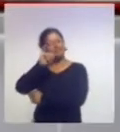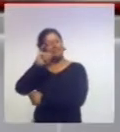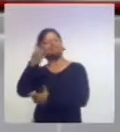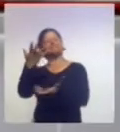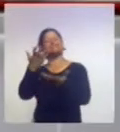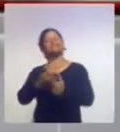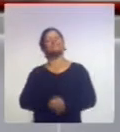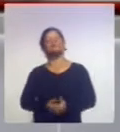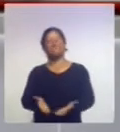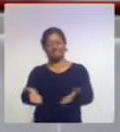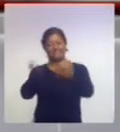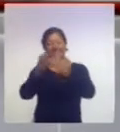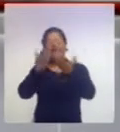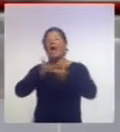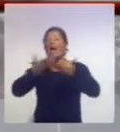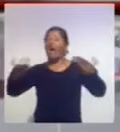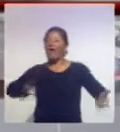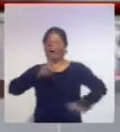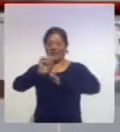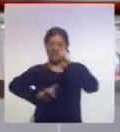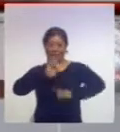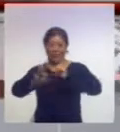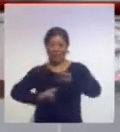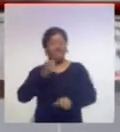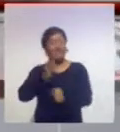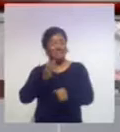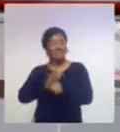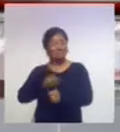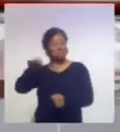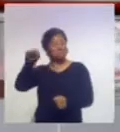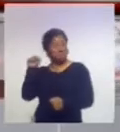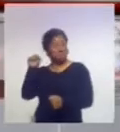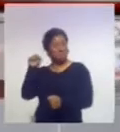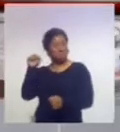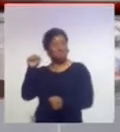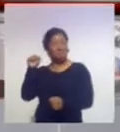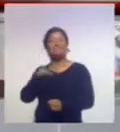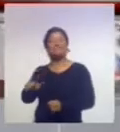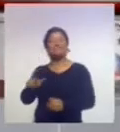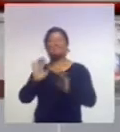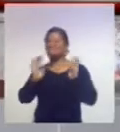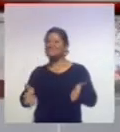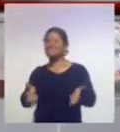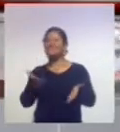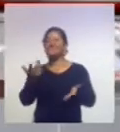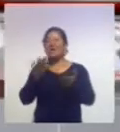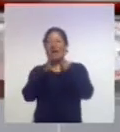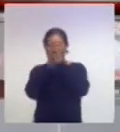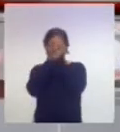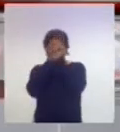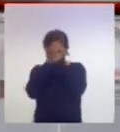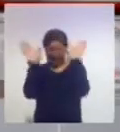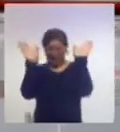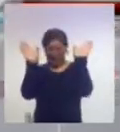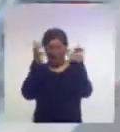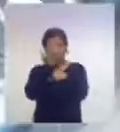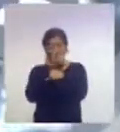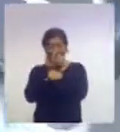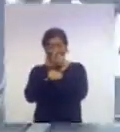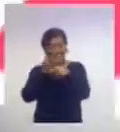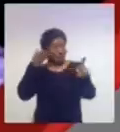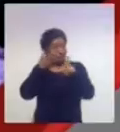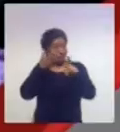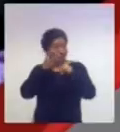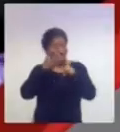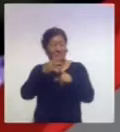auditorio, vamos con Ahora Deportes, y es que justamente este fin de semana llegamos al final de el Abierto de los Estados Unidos, y específicamente vamos a hablar de